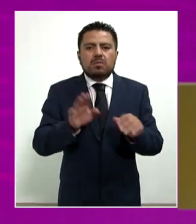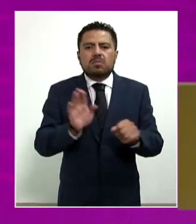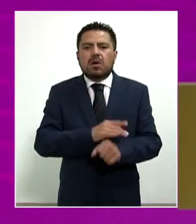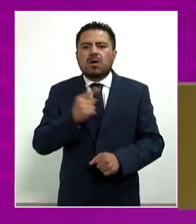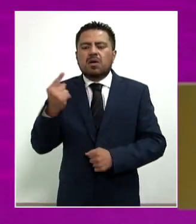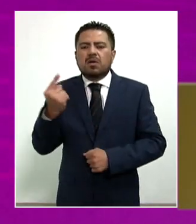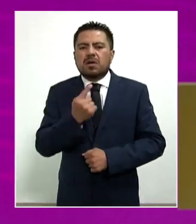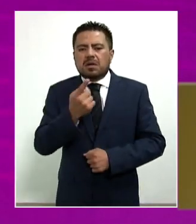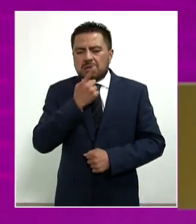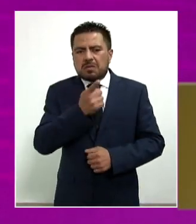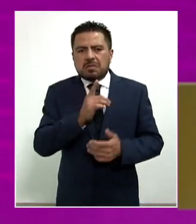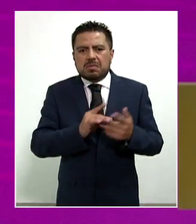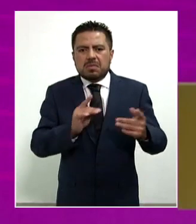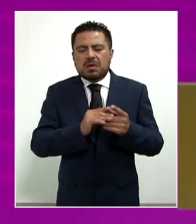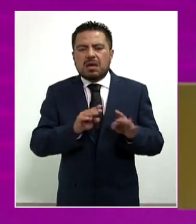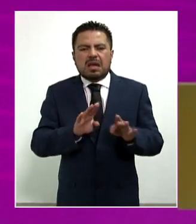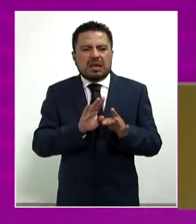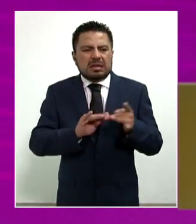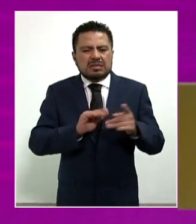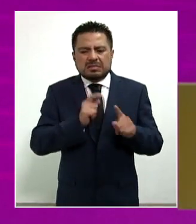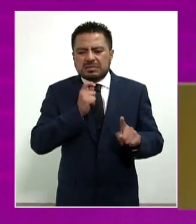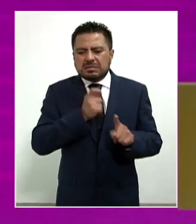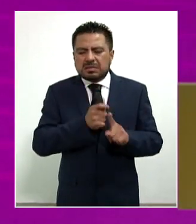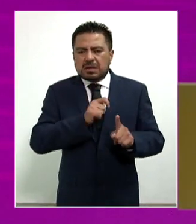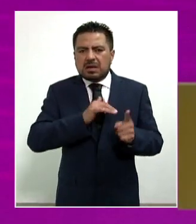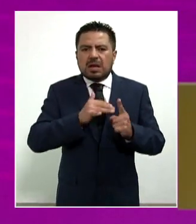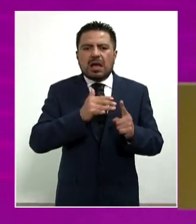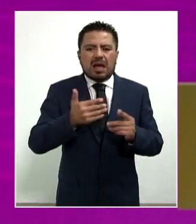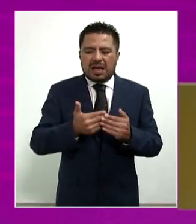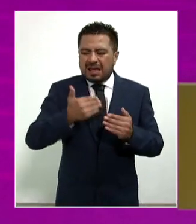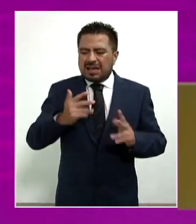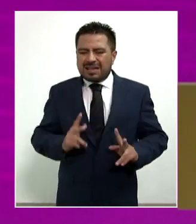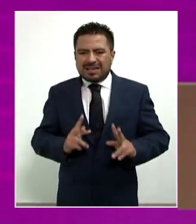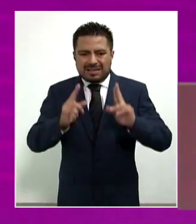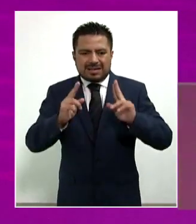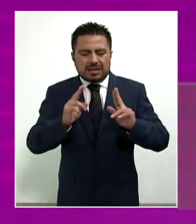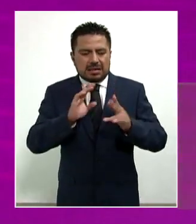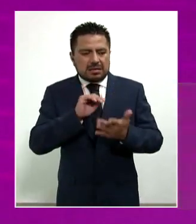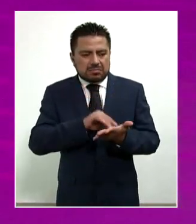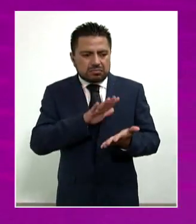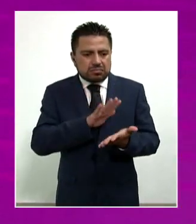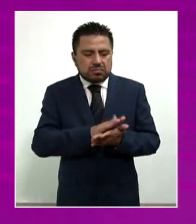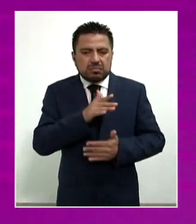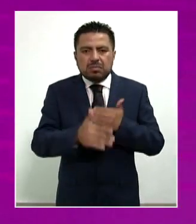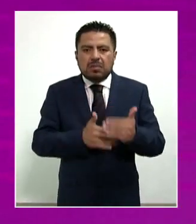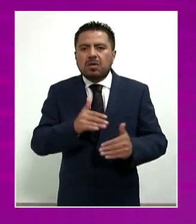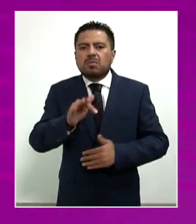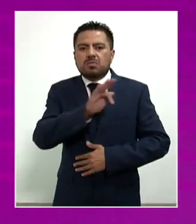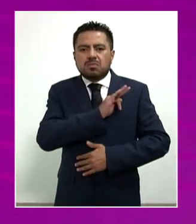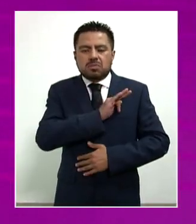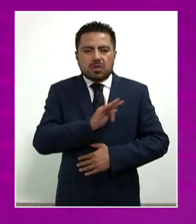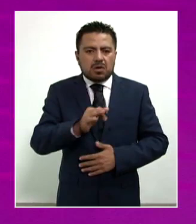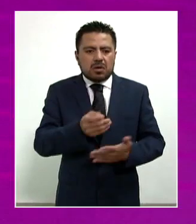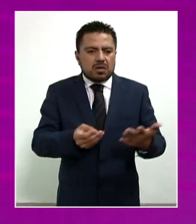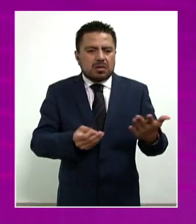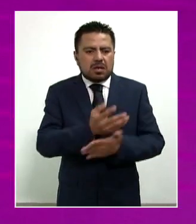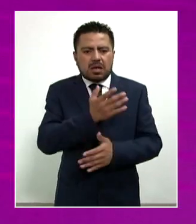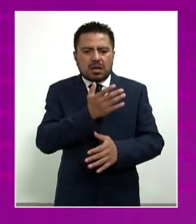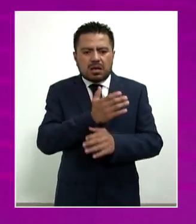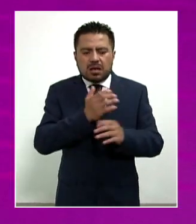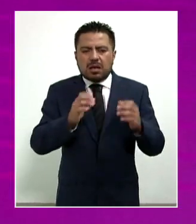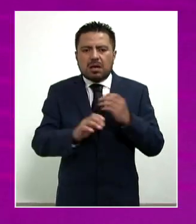o digamos, qué explica este panorama que en el bloque anterior se estaba planteando? Pues podríamos sacar